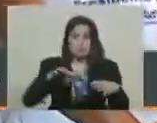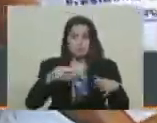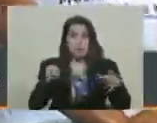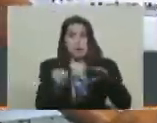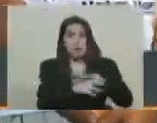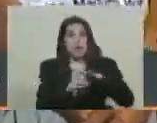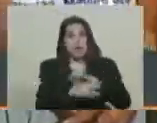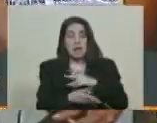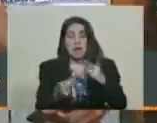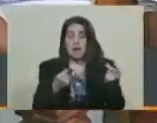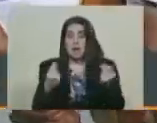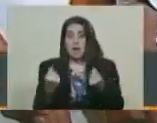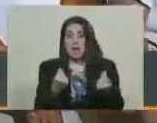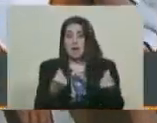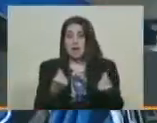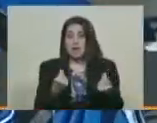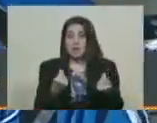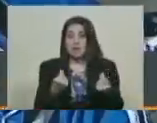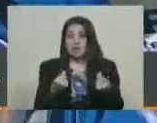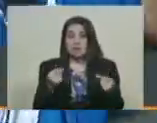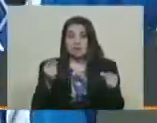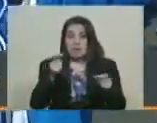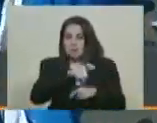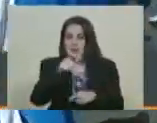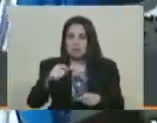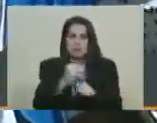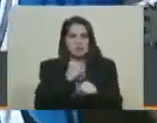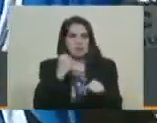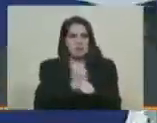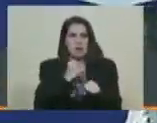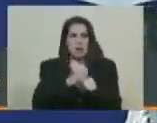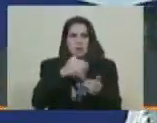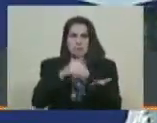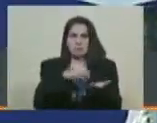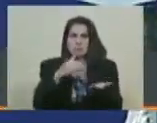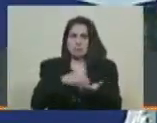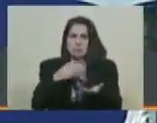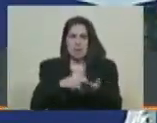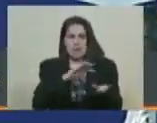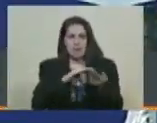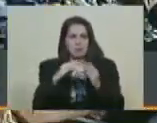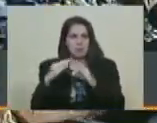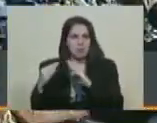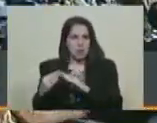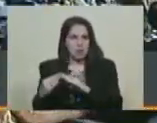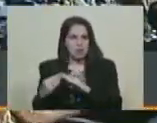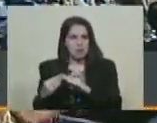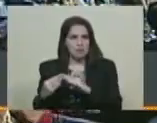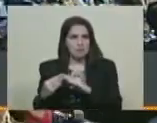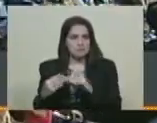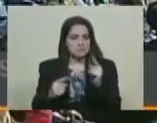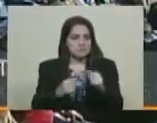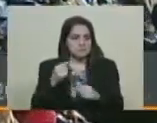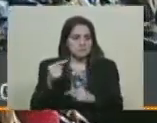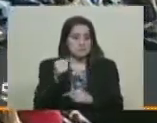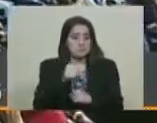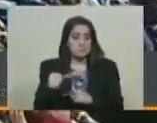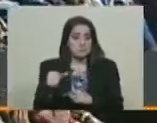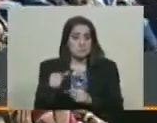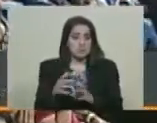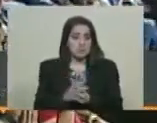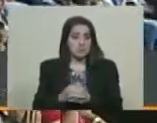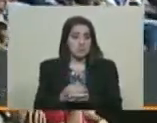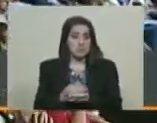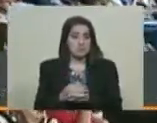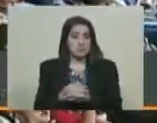ahorro, granjas de minero de la clase obrera, granjas de minero en cada comuna. La semana que viene